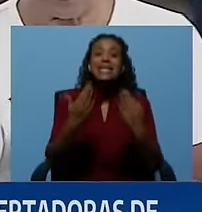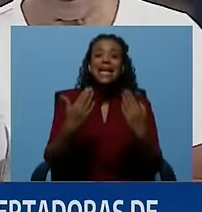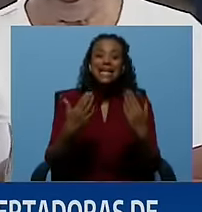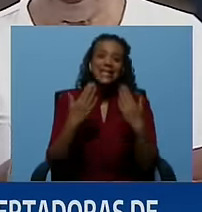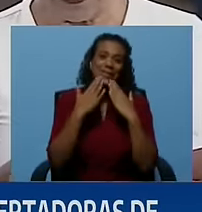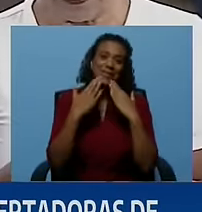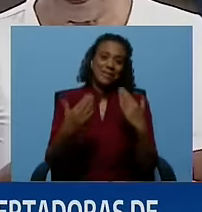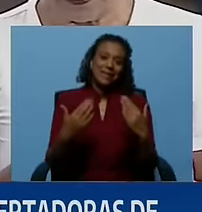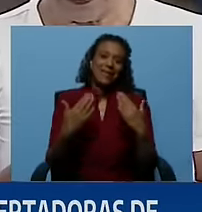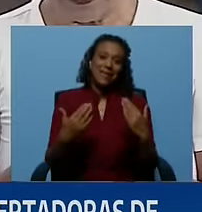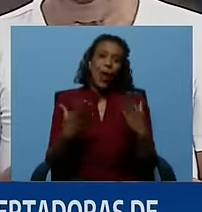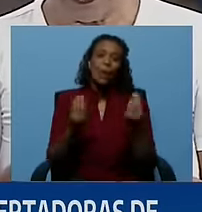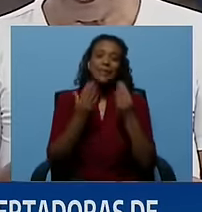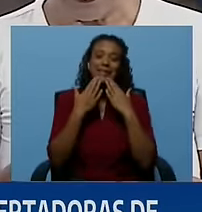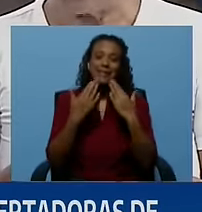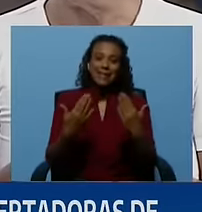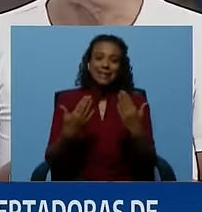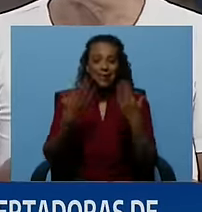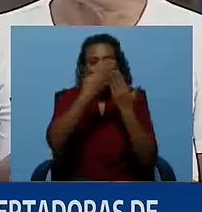Thank you.